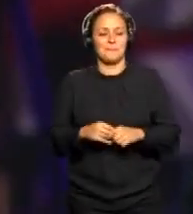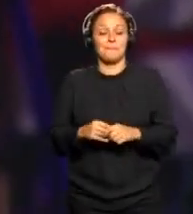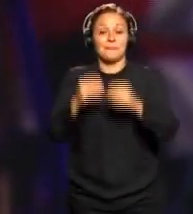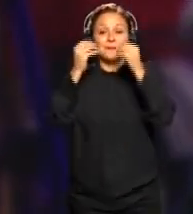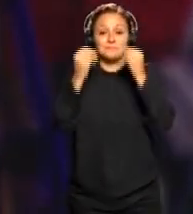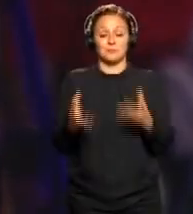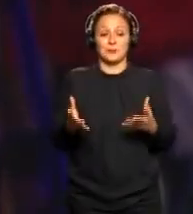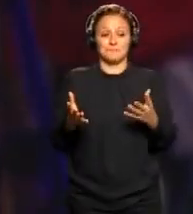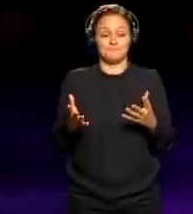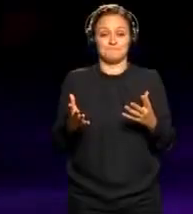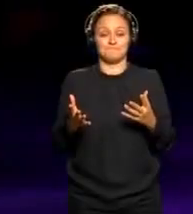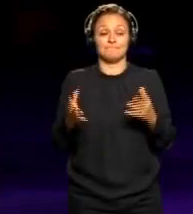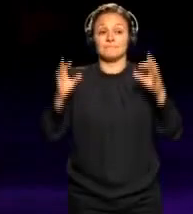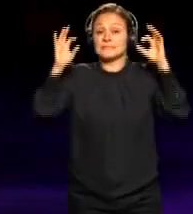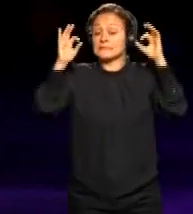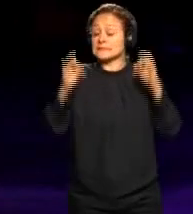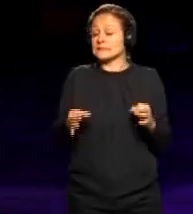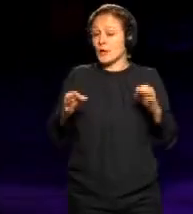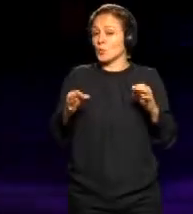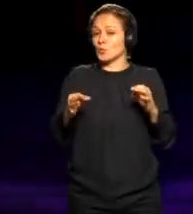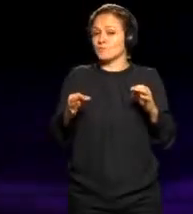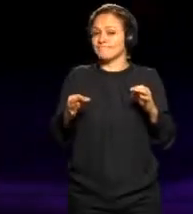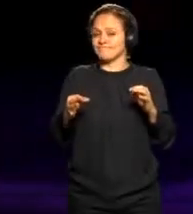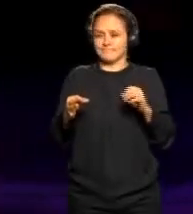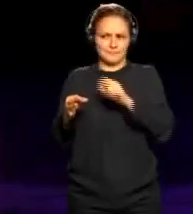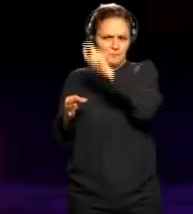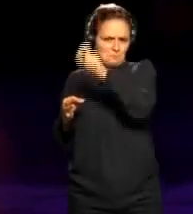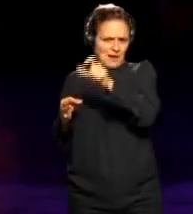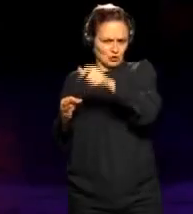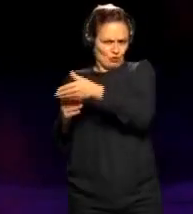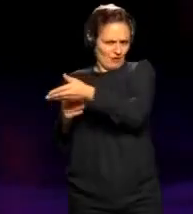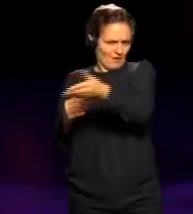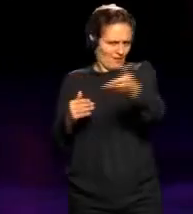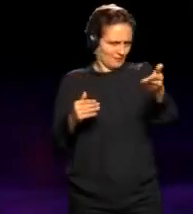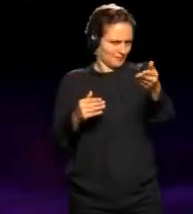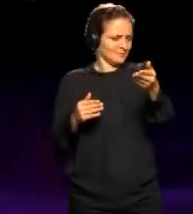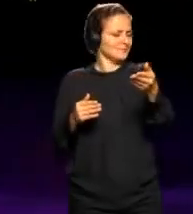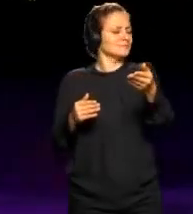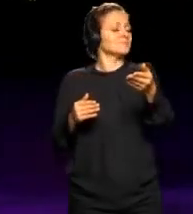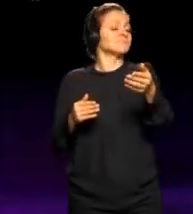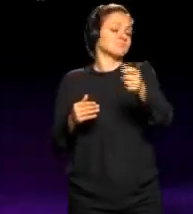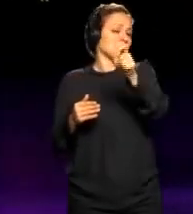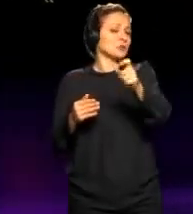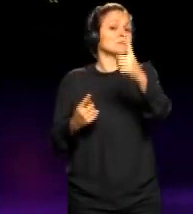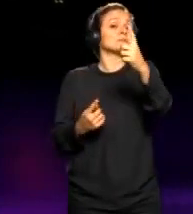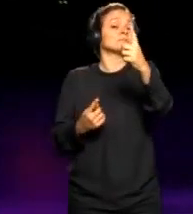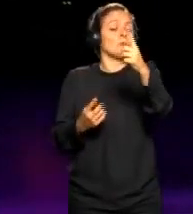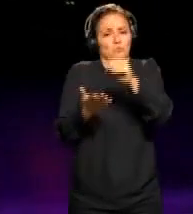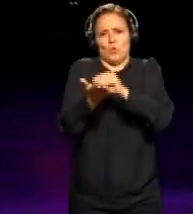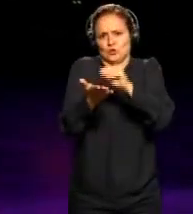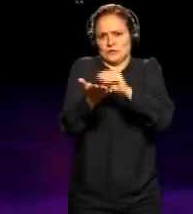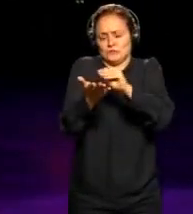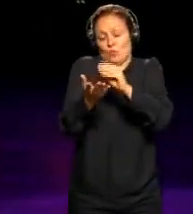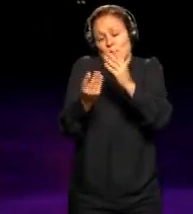Bueno, seguro que entre los presentes hay muchas personas que están